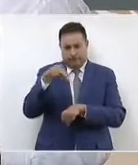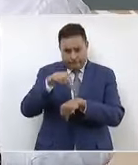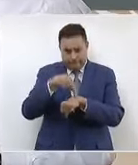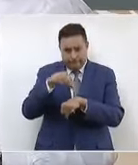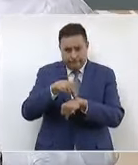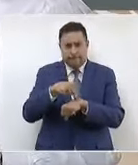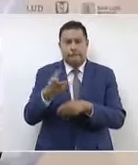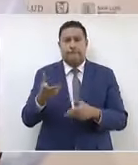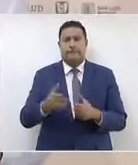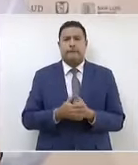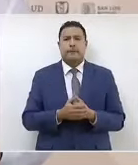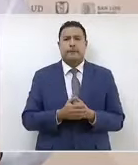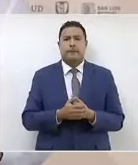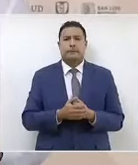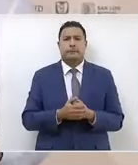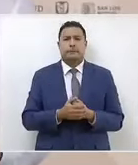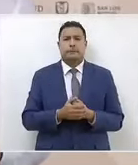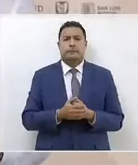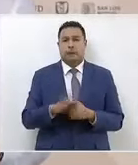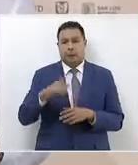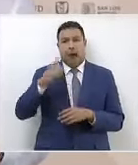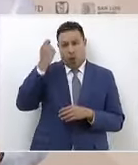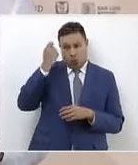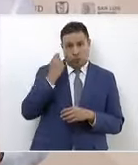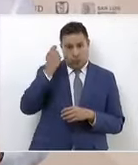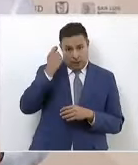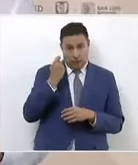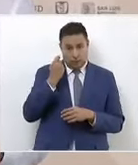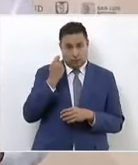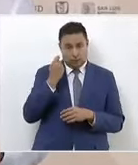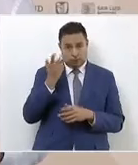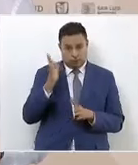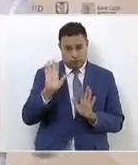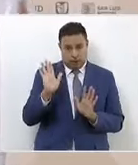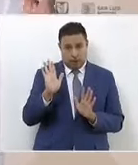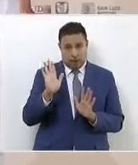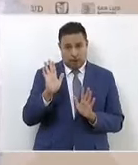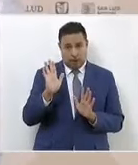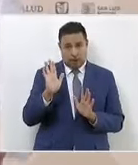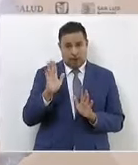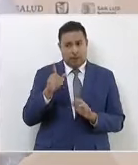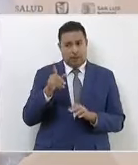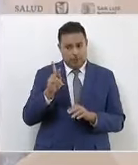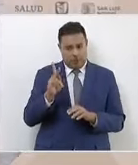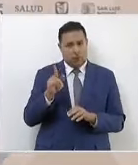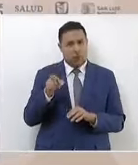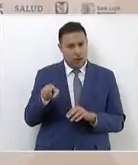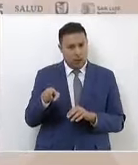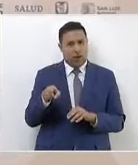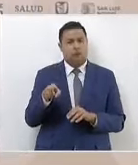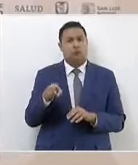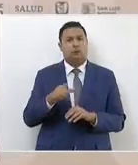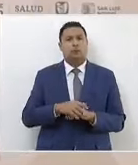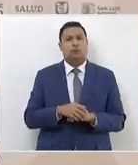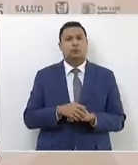médicos que están jubilados, que todavía